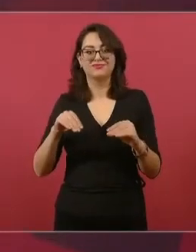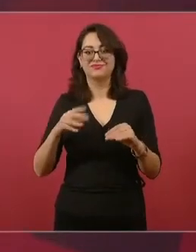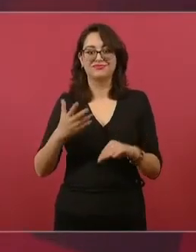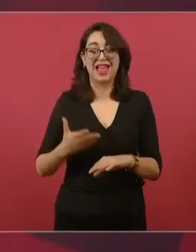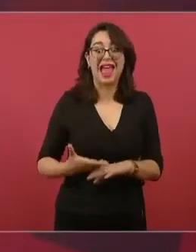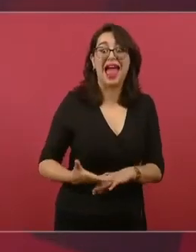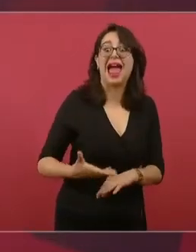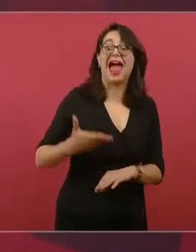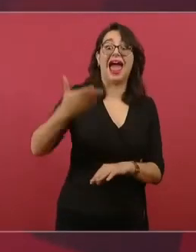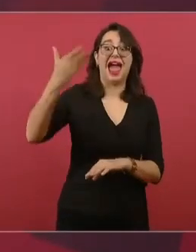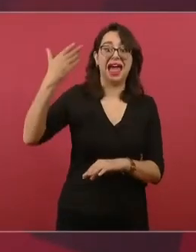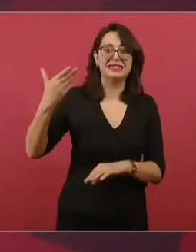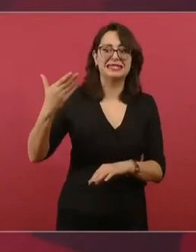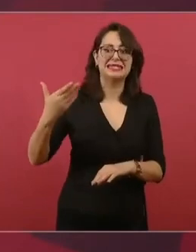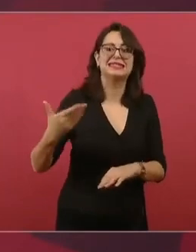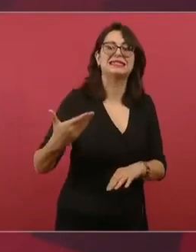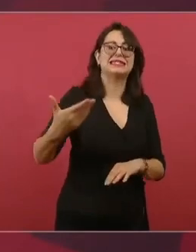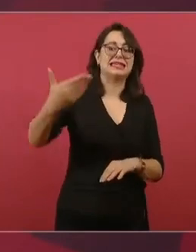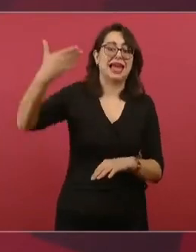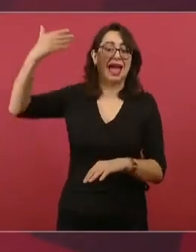democracia,